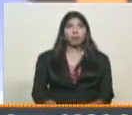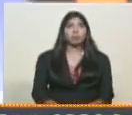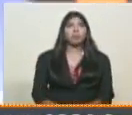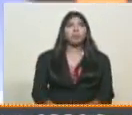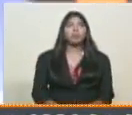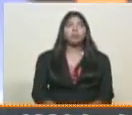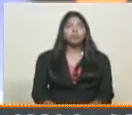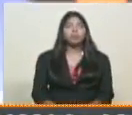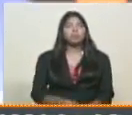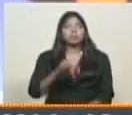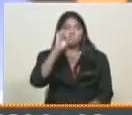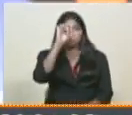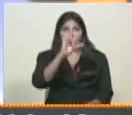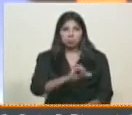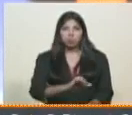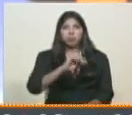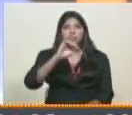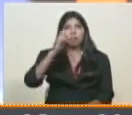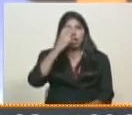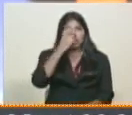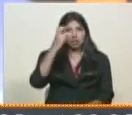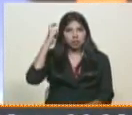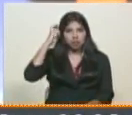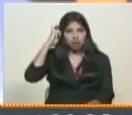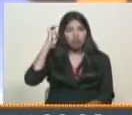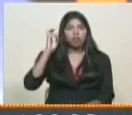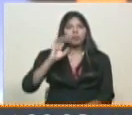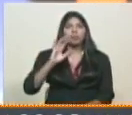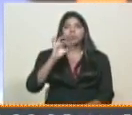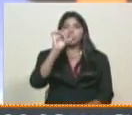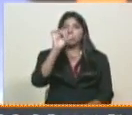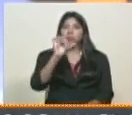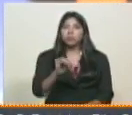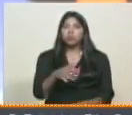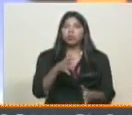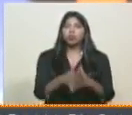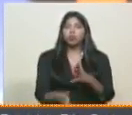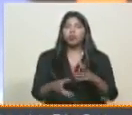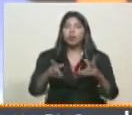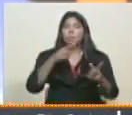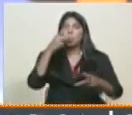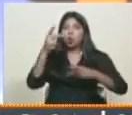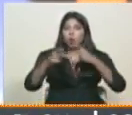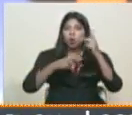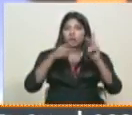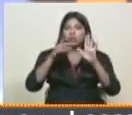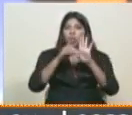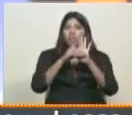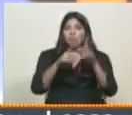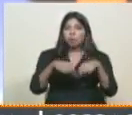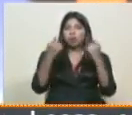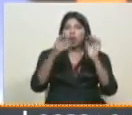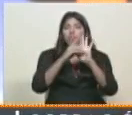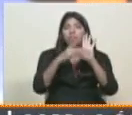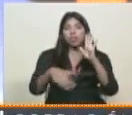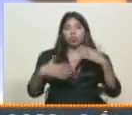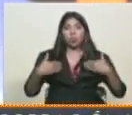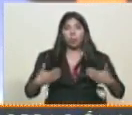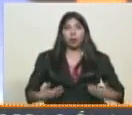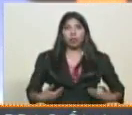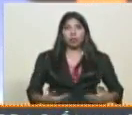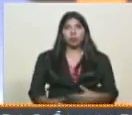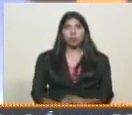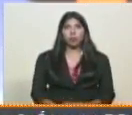bueno ya veíamos al canciller de nuestro país denunciando el uso político de los derechos humanos y se está de alguna manera